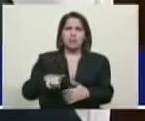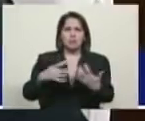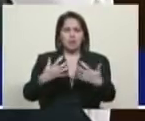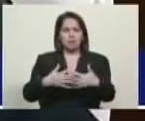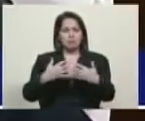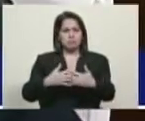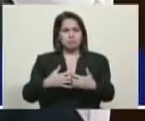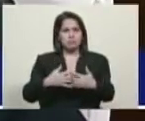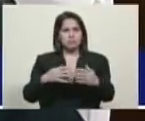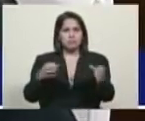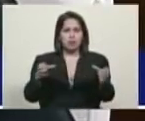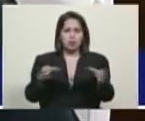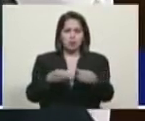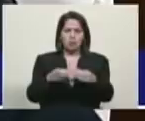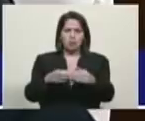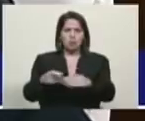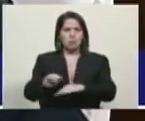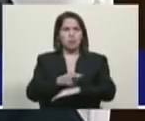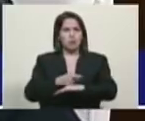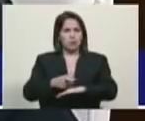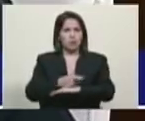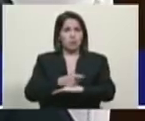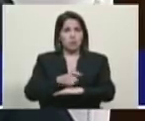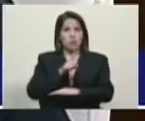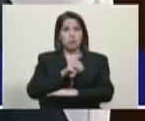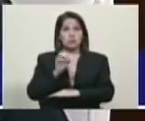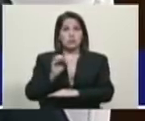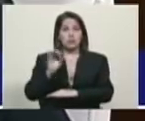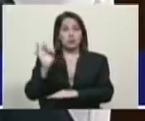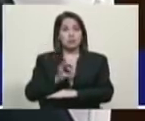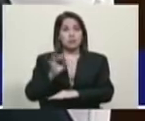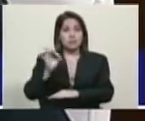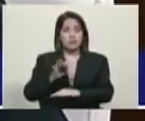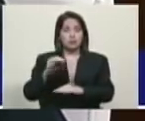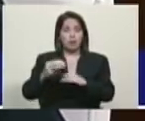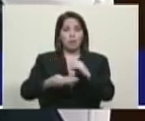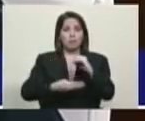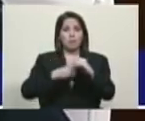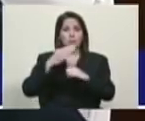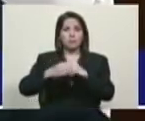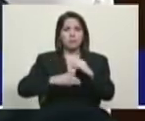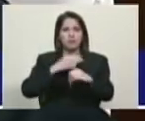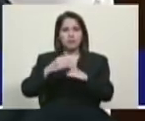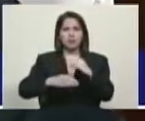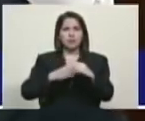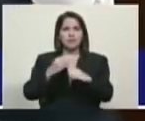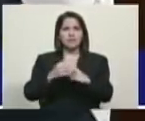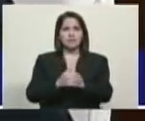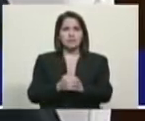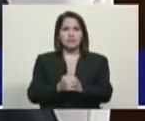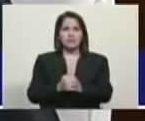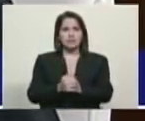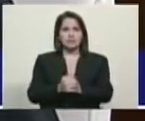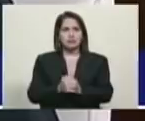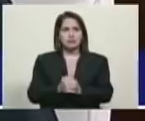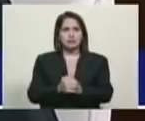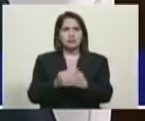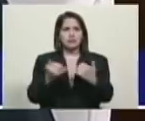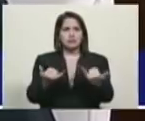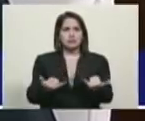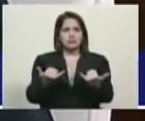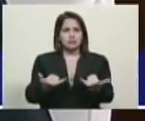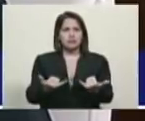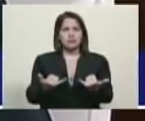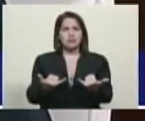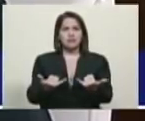el sector del Estado. Igualmente, logramos un 100% de soberanía en papa, en semilla de papa, tanto de consumo como para semilla